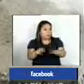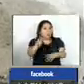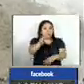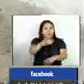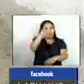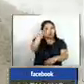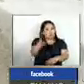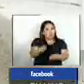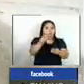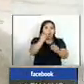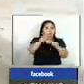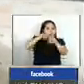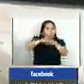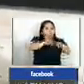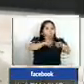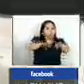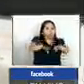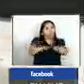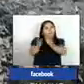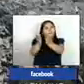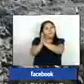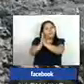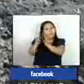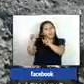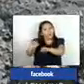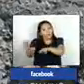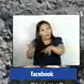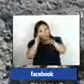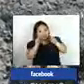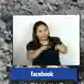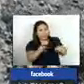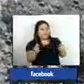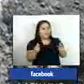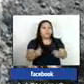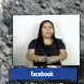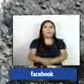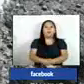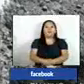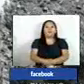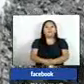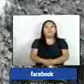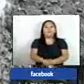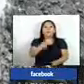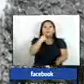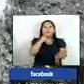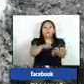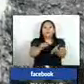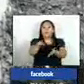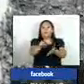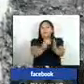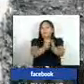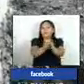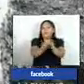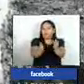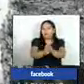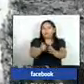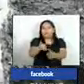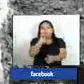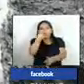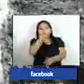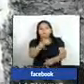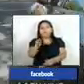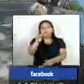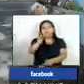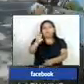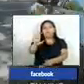días, por lo que piden a las autoridades una verificación inmediata. Denuncia los problemas de la comunidad marcando el